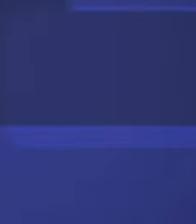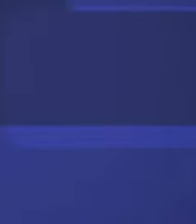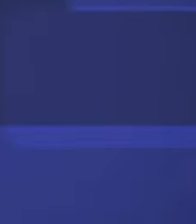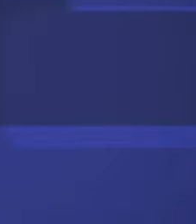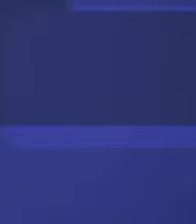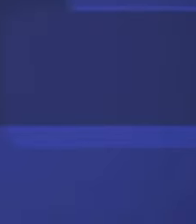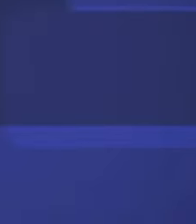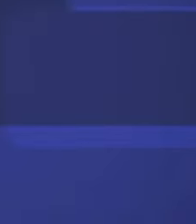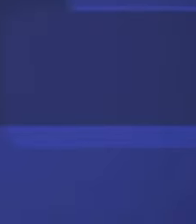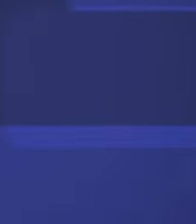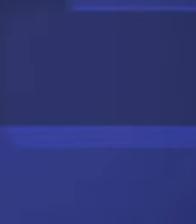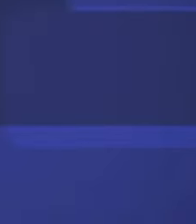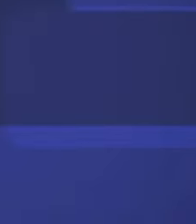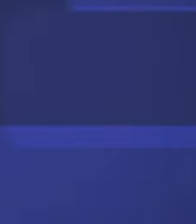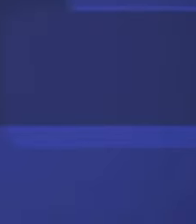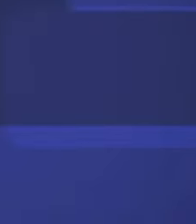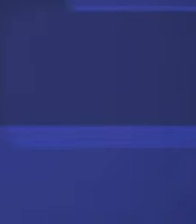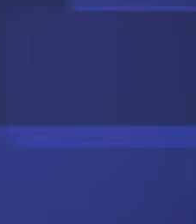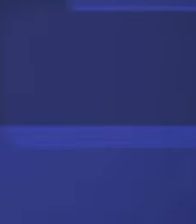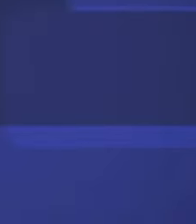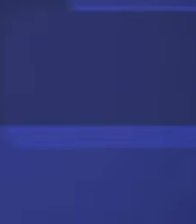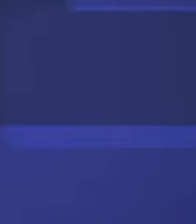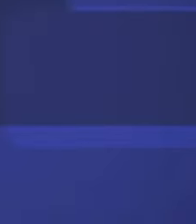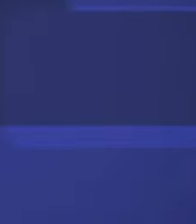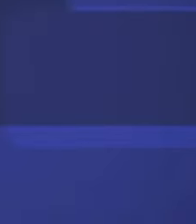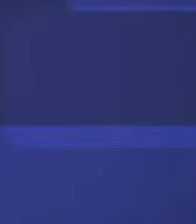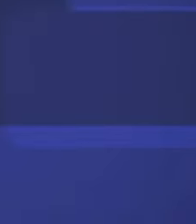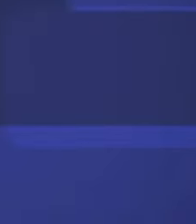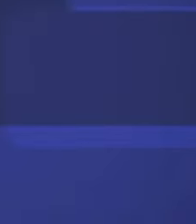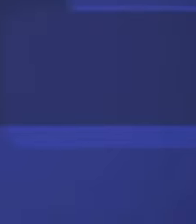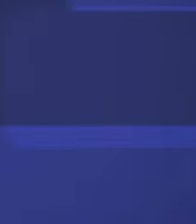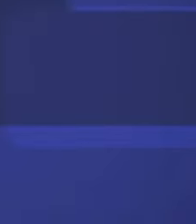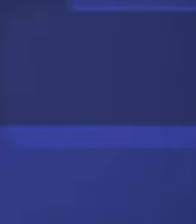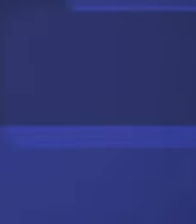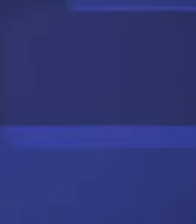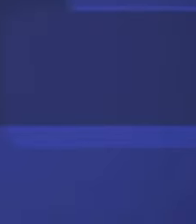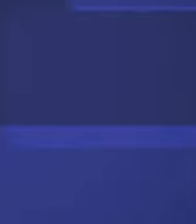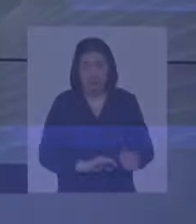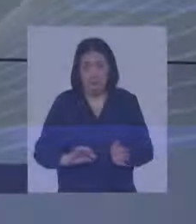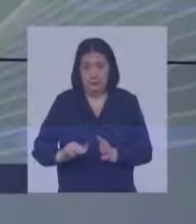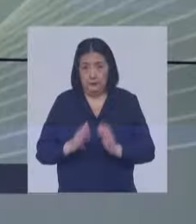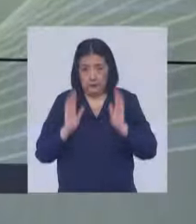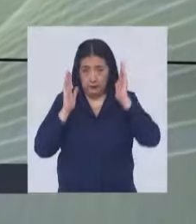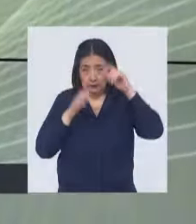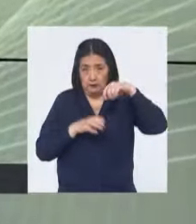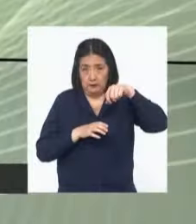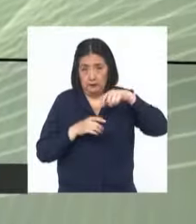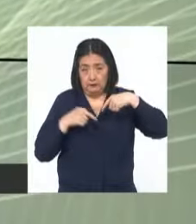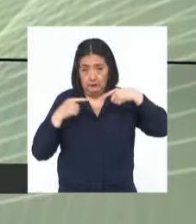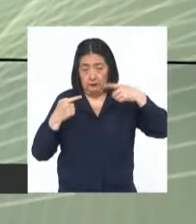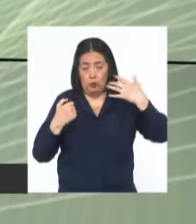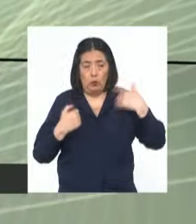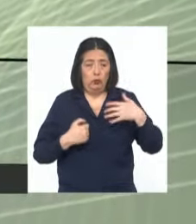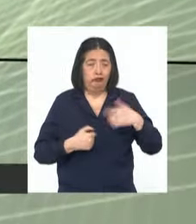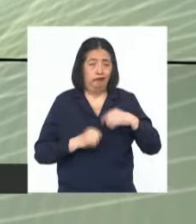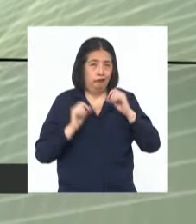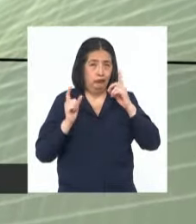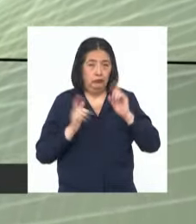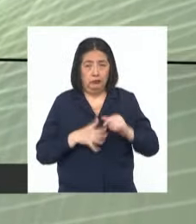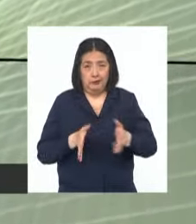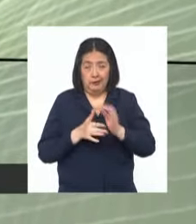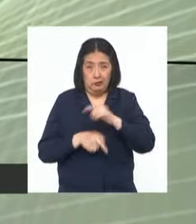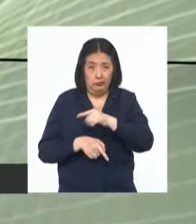y Dorregaray de ponerse a punto. En el Gran Chef Famoso siempre tenemos sorpresas. Por pedido